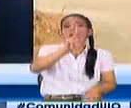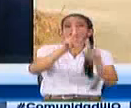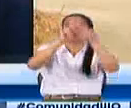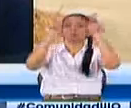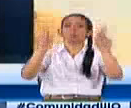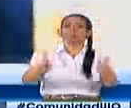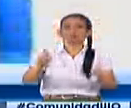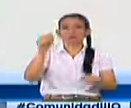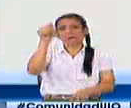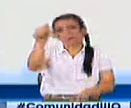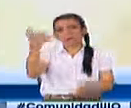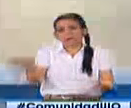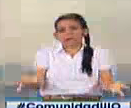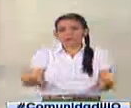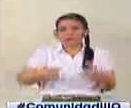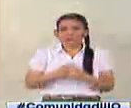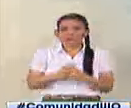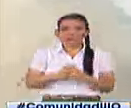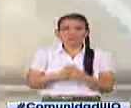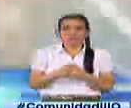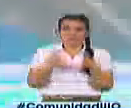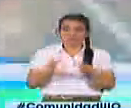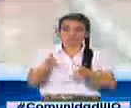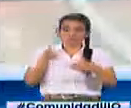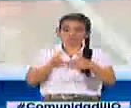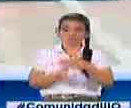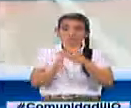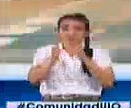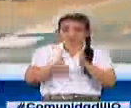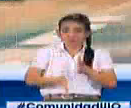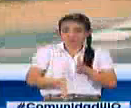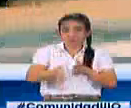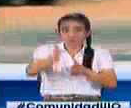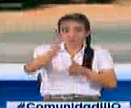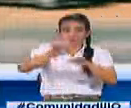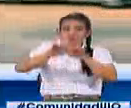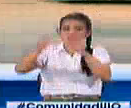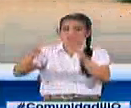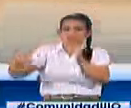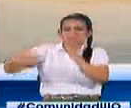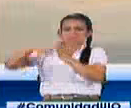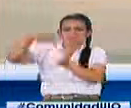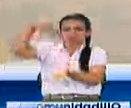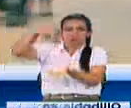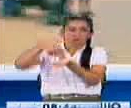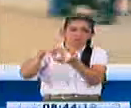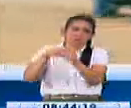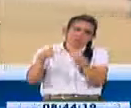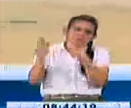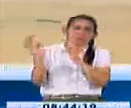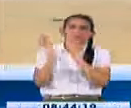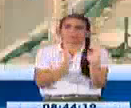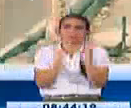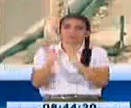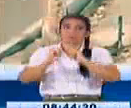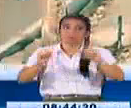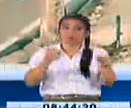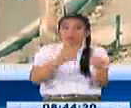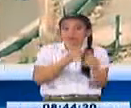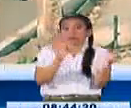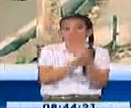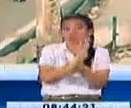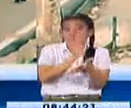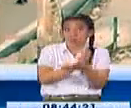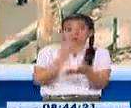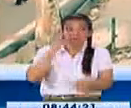en Chongón, en kilómetro 24. A la entrada del recinto Casas Viejas funciona un paradero improvisado y muy cerca hay una escuela cuyos padres de